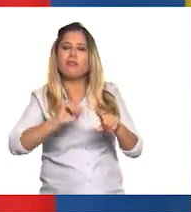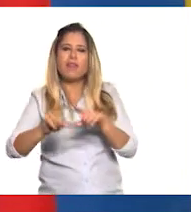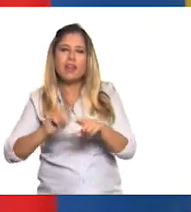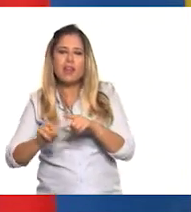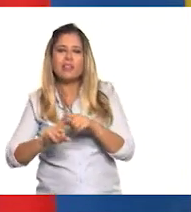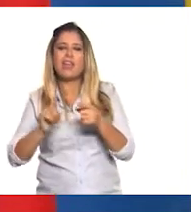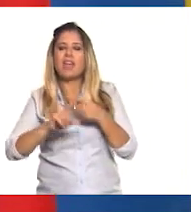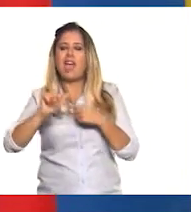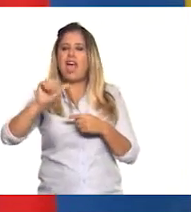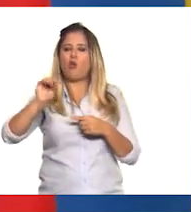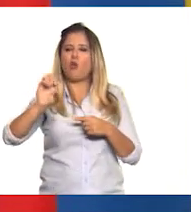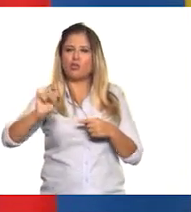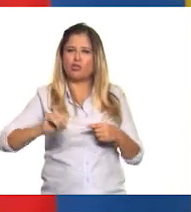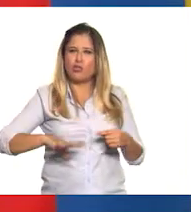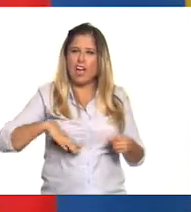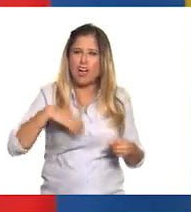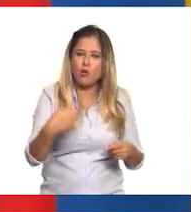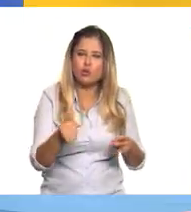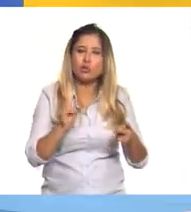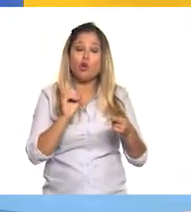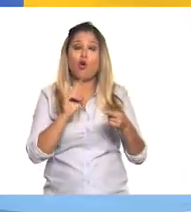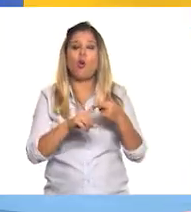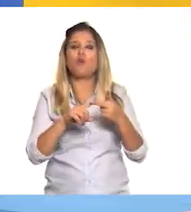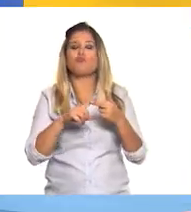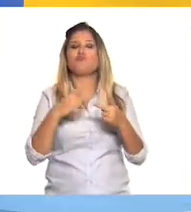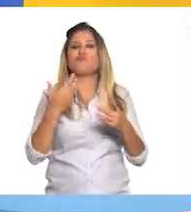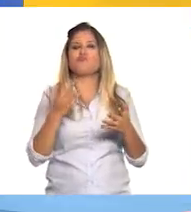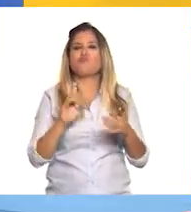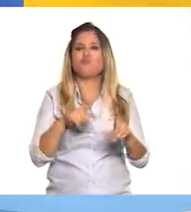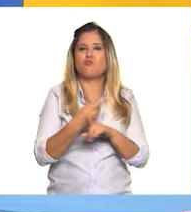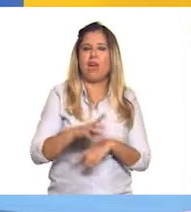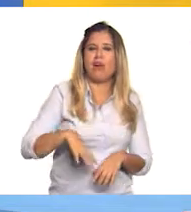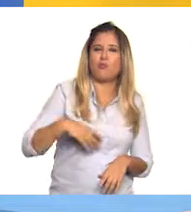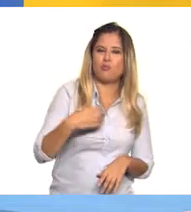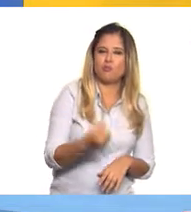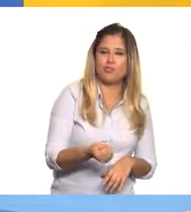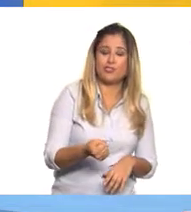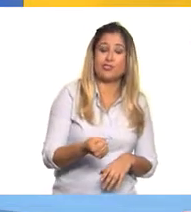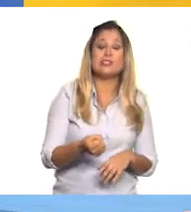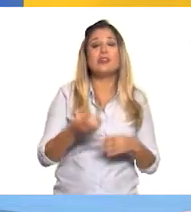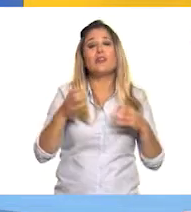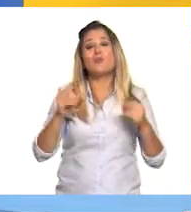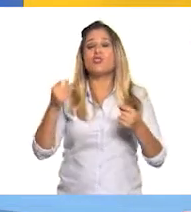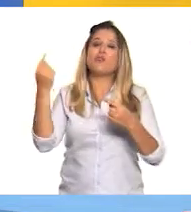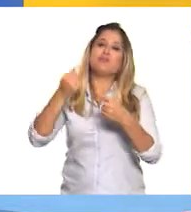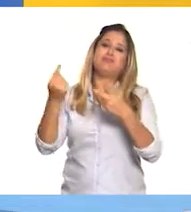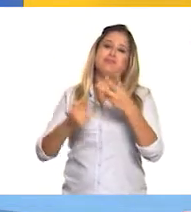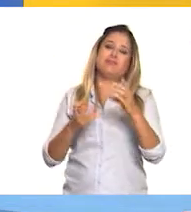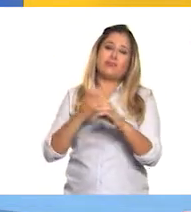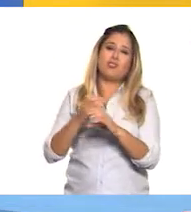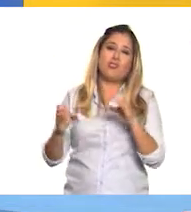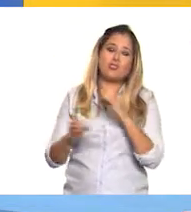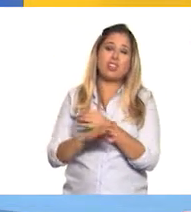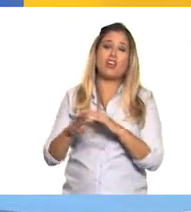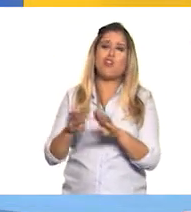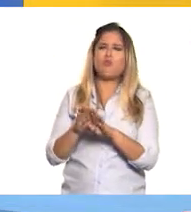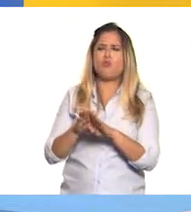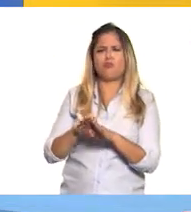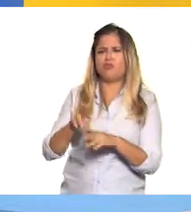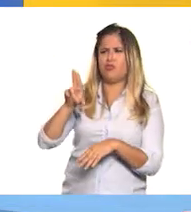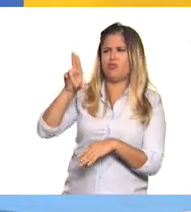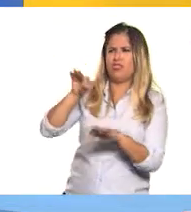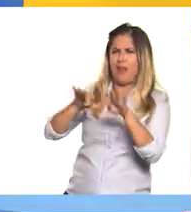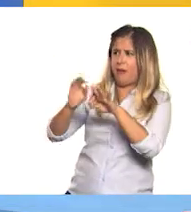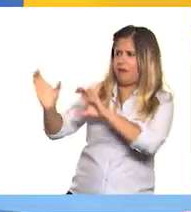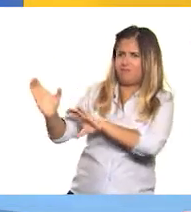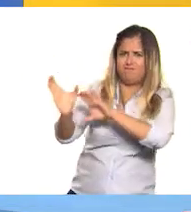incluidas el acoso y la violencia, por ejemplo. Y un sinfín de cosas más, María, como negar un trabajo o servicio